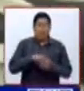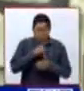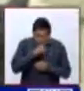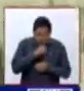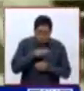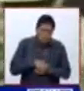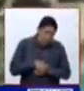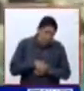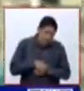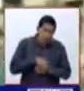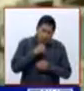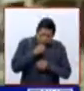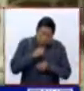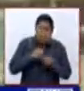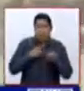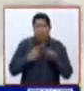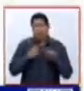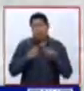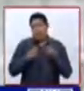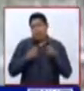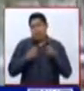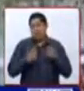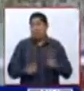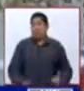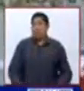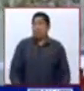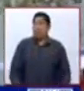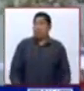dado y es algo que está más controlado, digamos, ¿no?